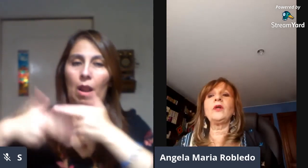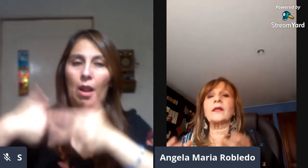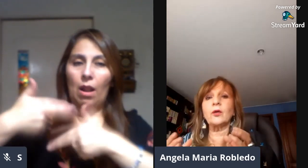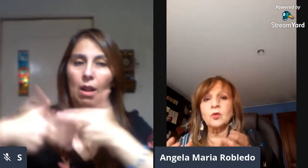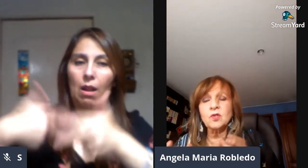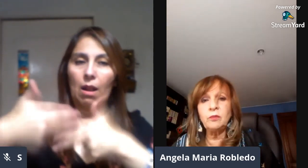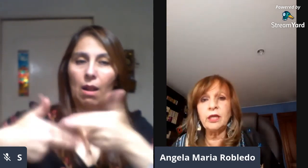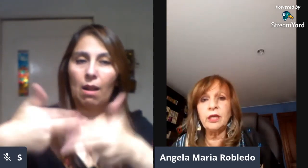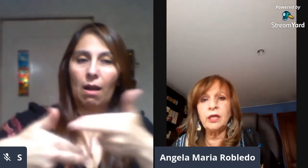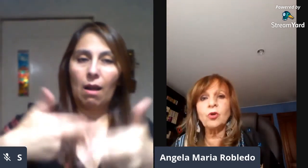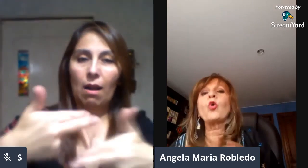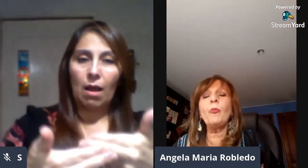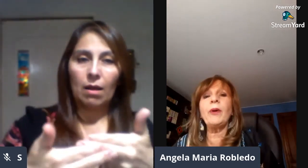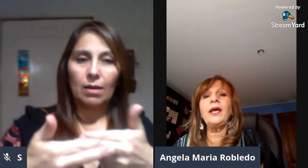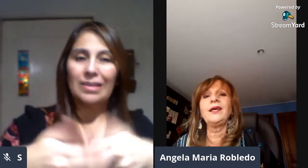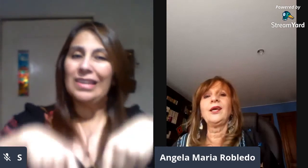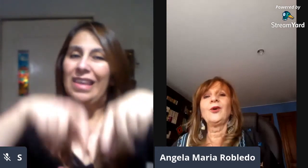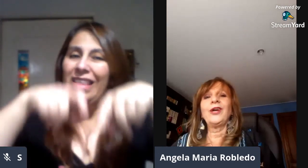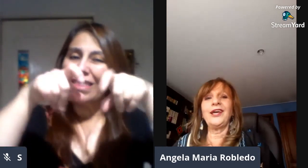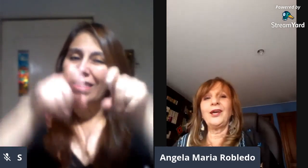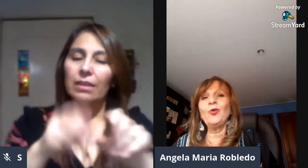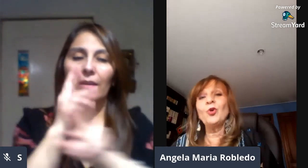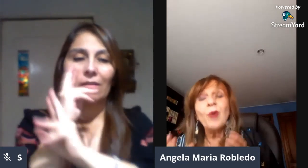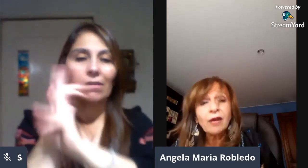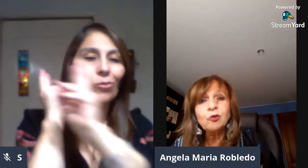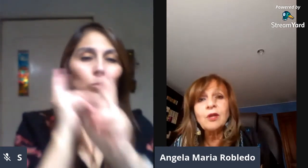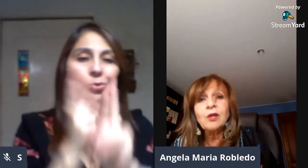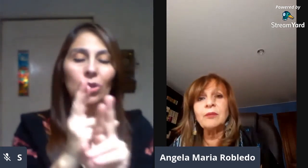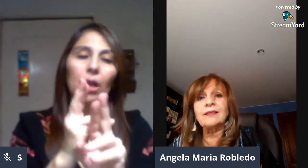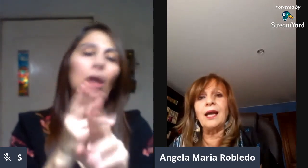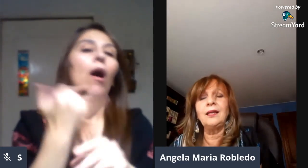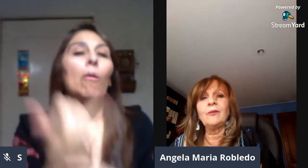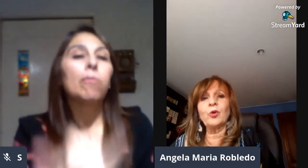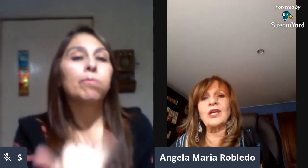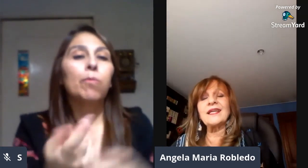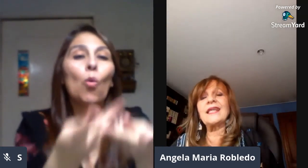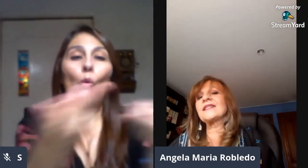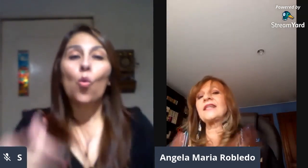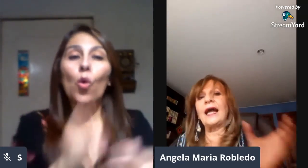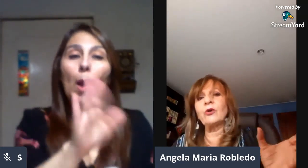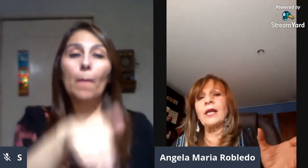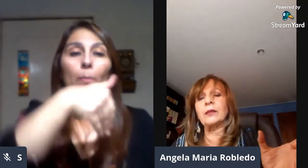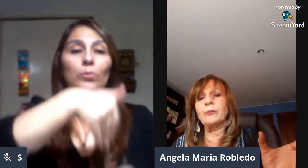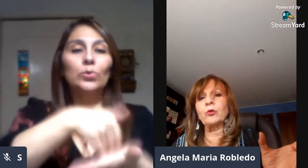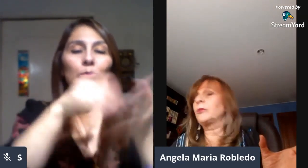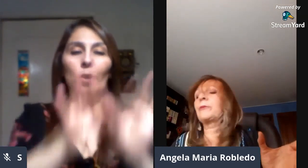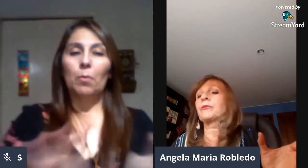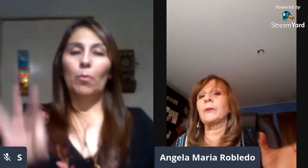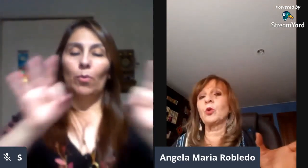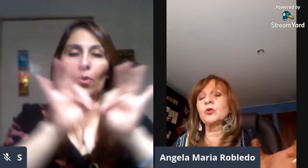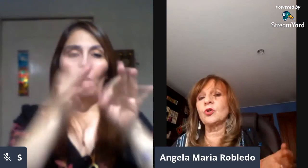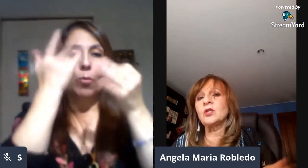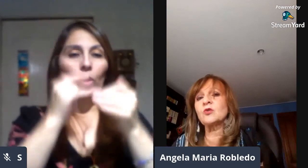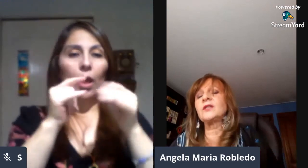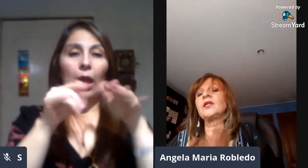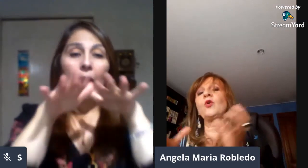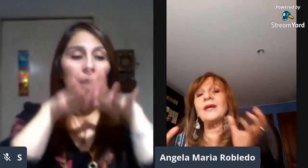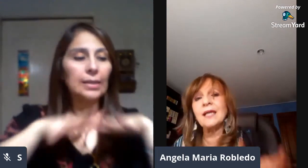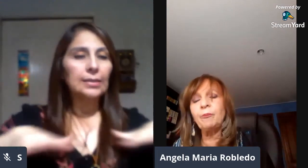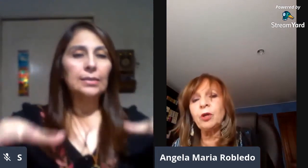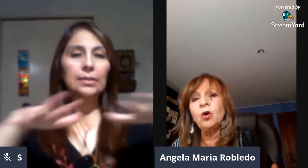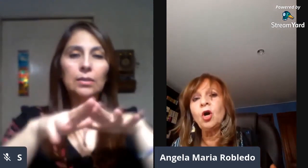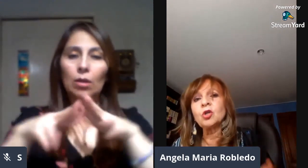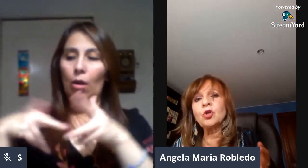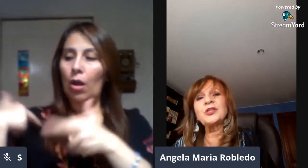tenga un reconocimiento y ocupe un lugar fundamental, porque es en ese escenario de la reproducción en su